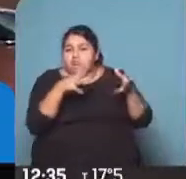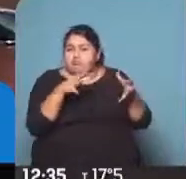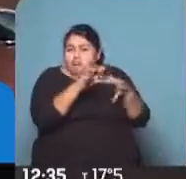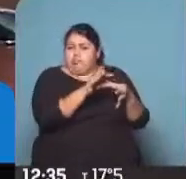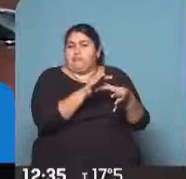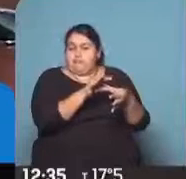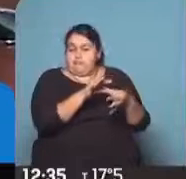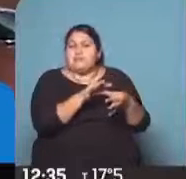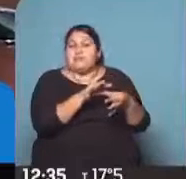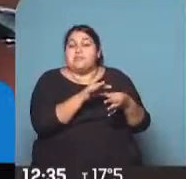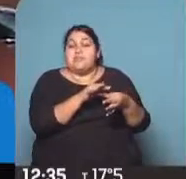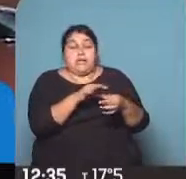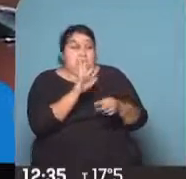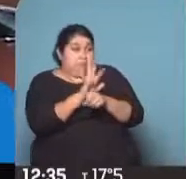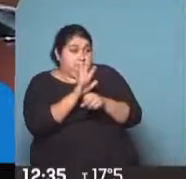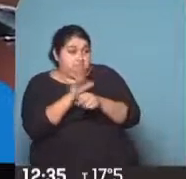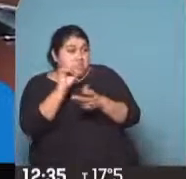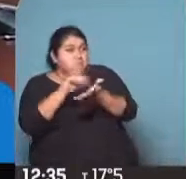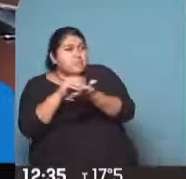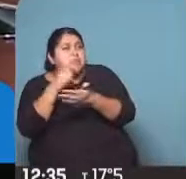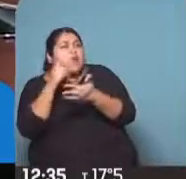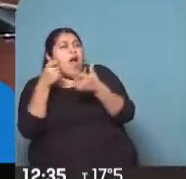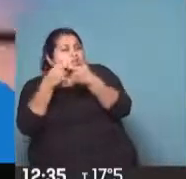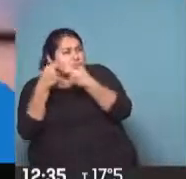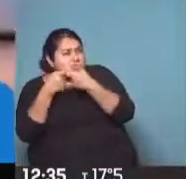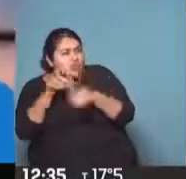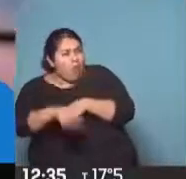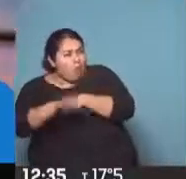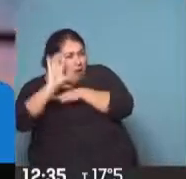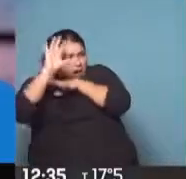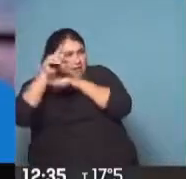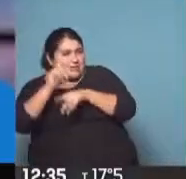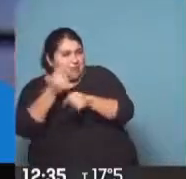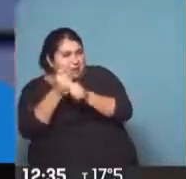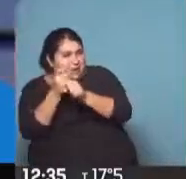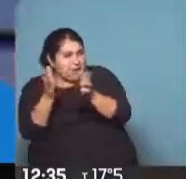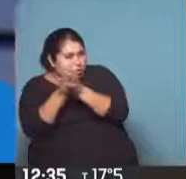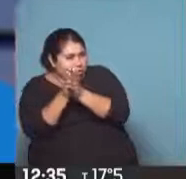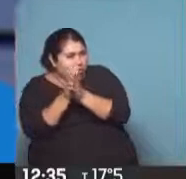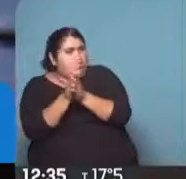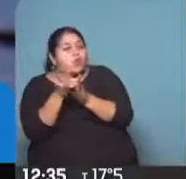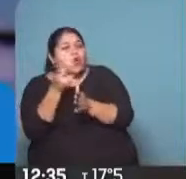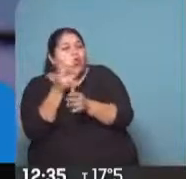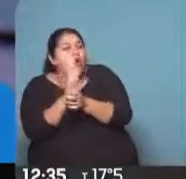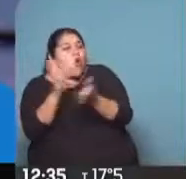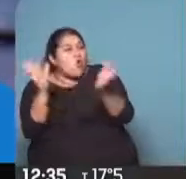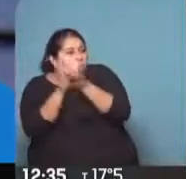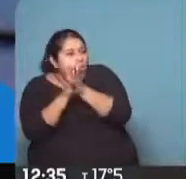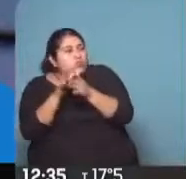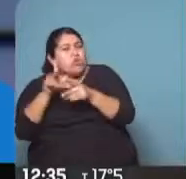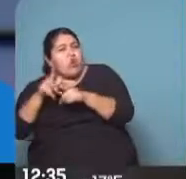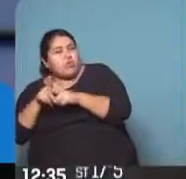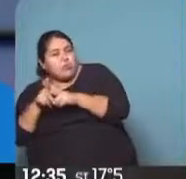cosas porque leía por ahí que con la asociación de básquet también están trabajando poner por decir una cosa se junta tecnología con